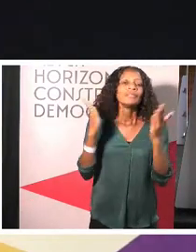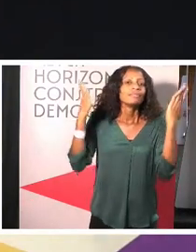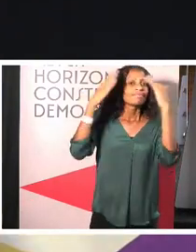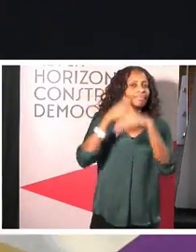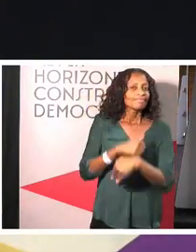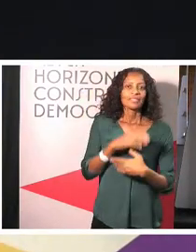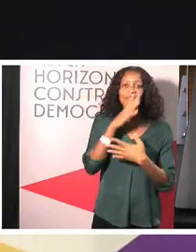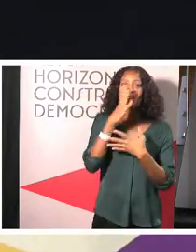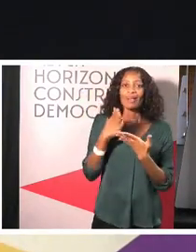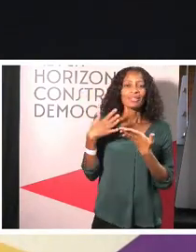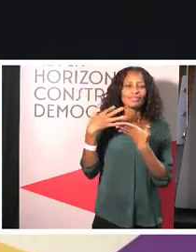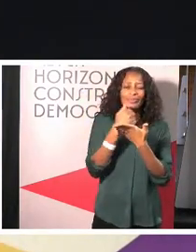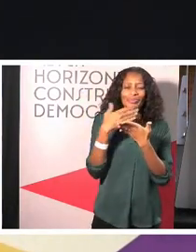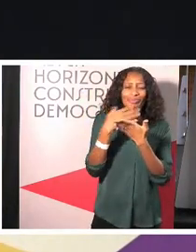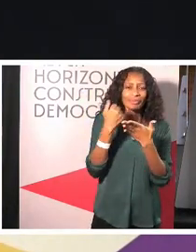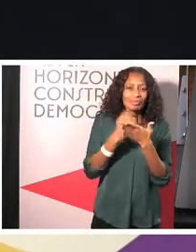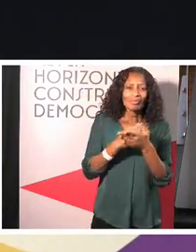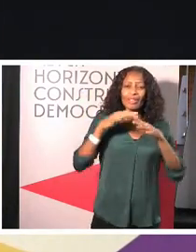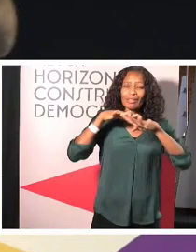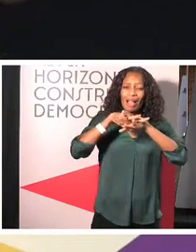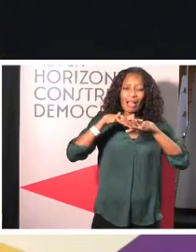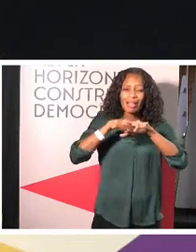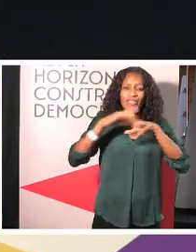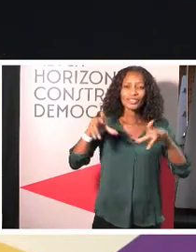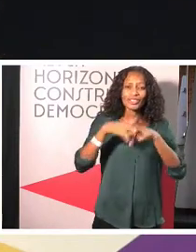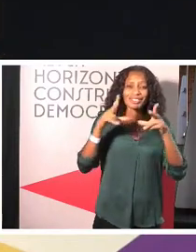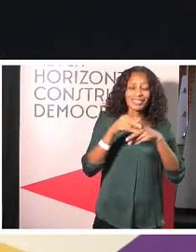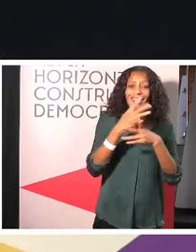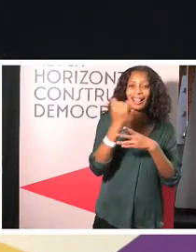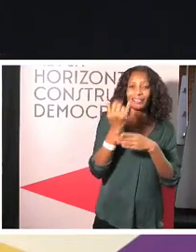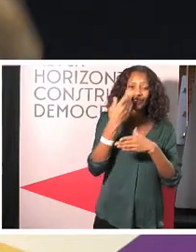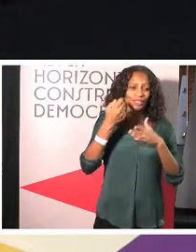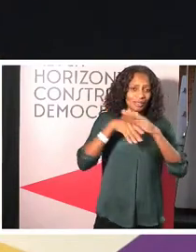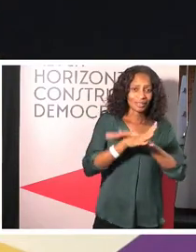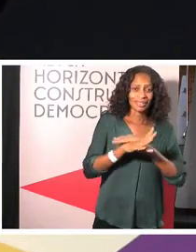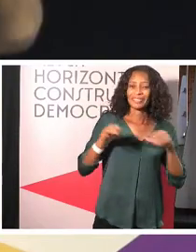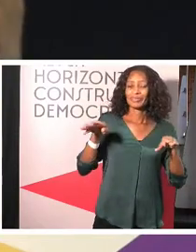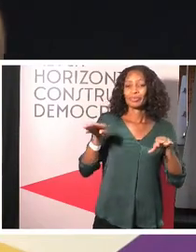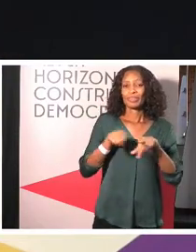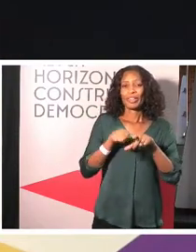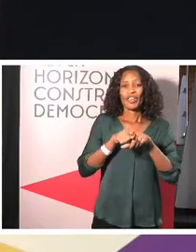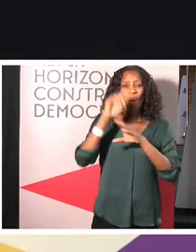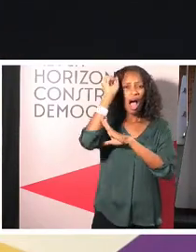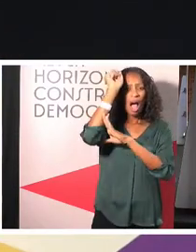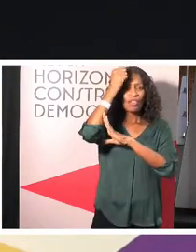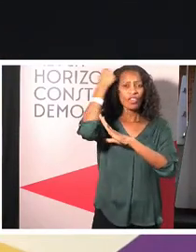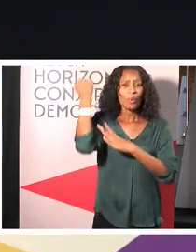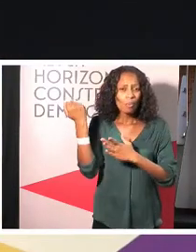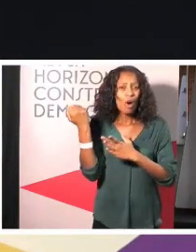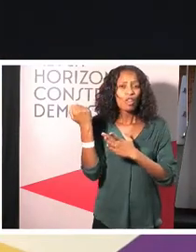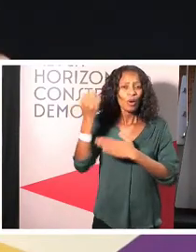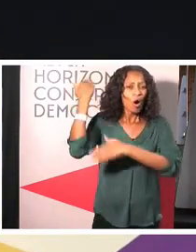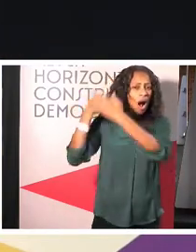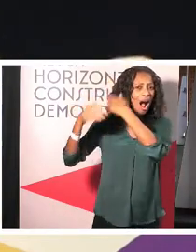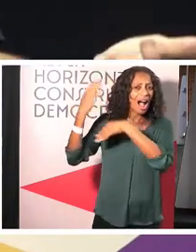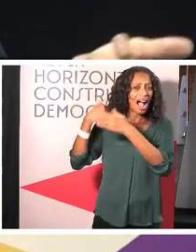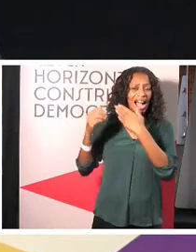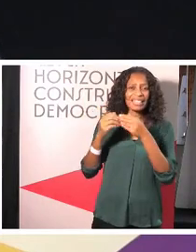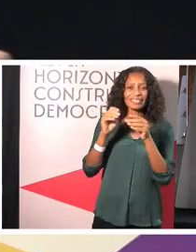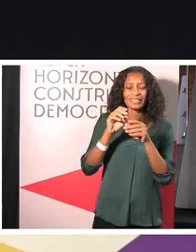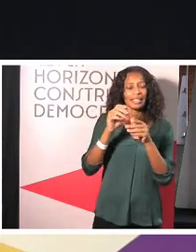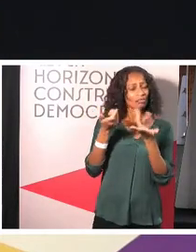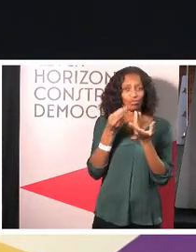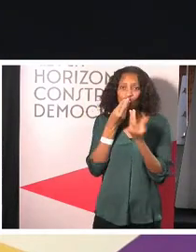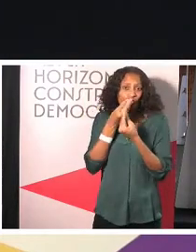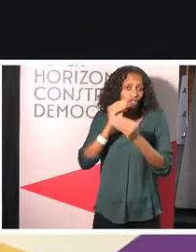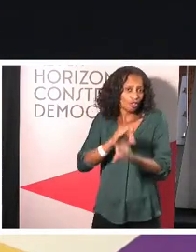disfrutando de nuestras capacidades creativas y artistas, que como los antropólogos existen de manera histórica, si nos conectamos a las aplicaciones de estas empresas. Y claro, nos empiezan a cobrar